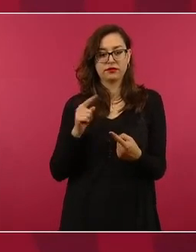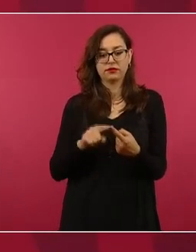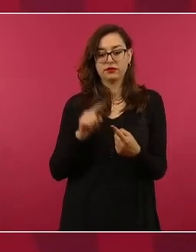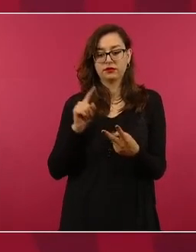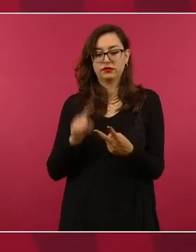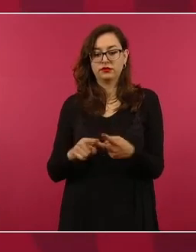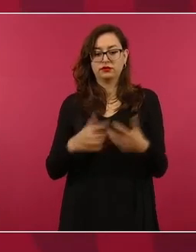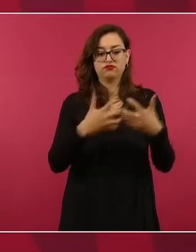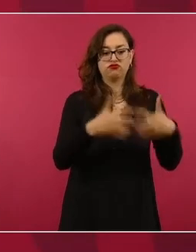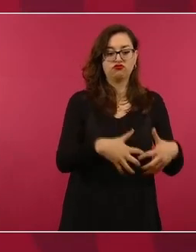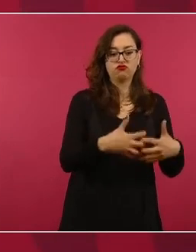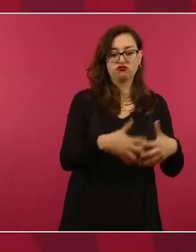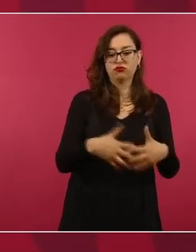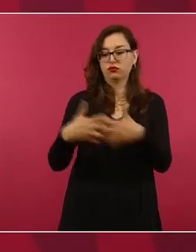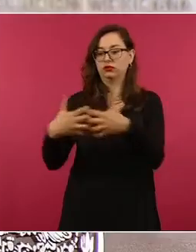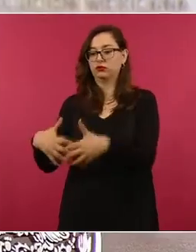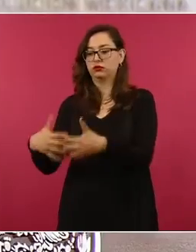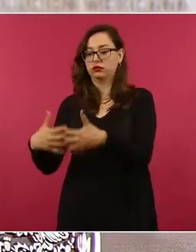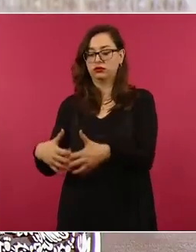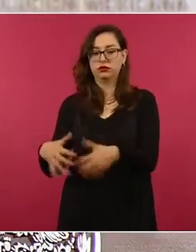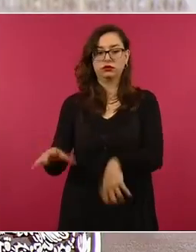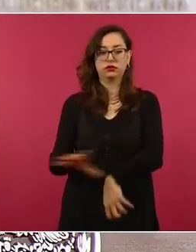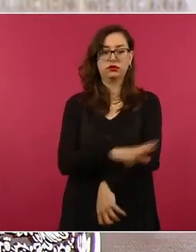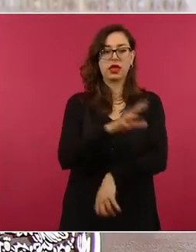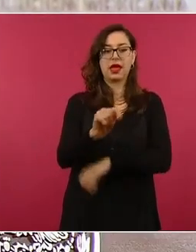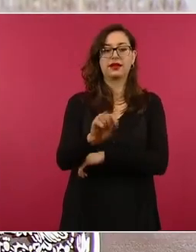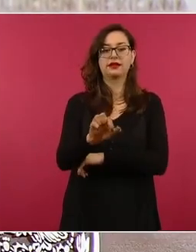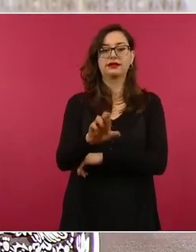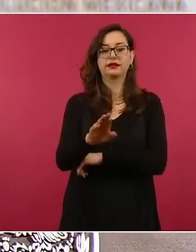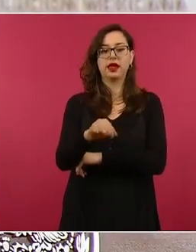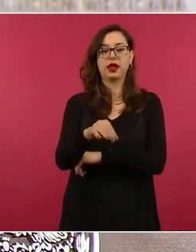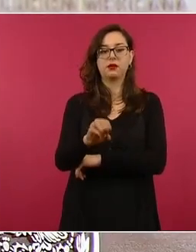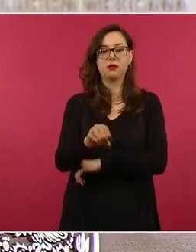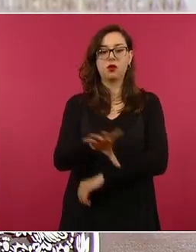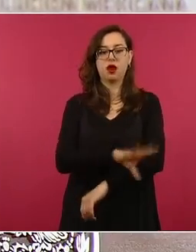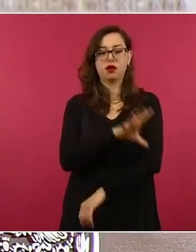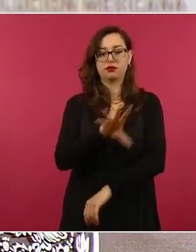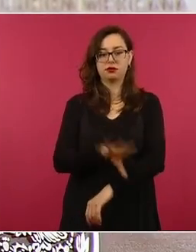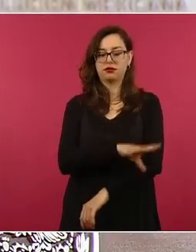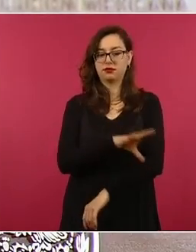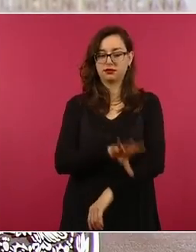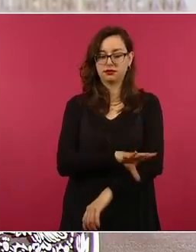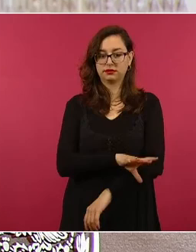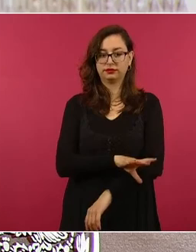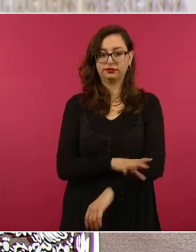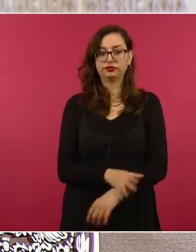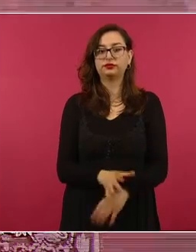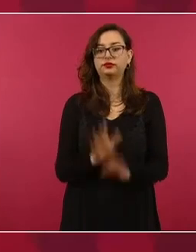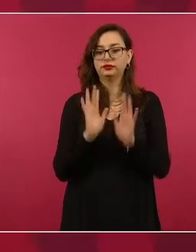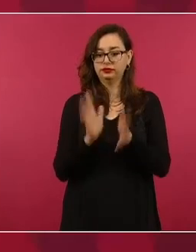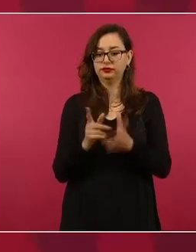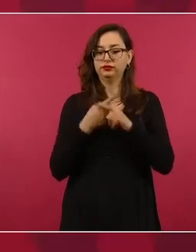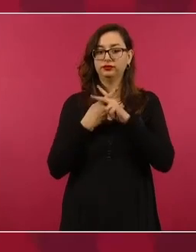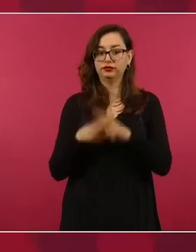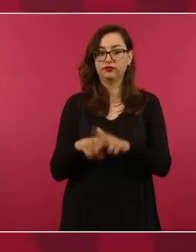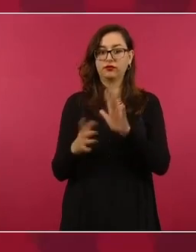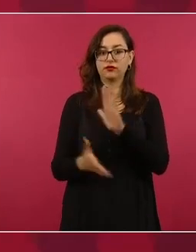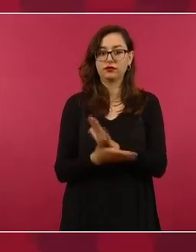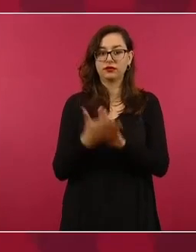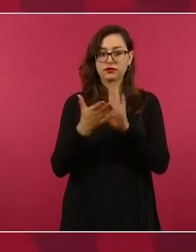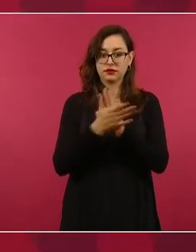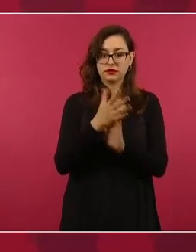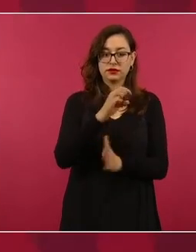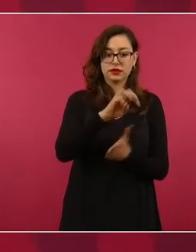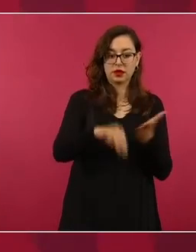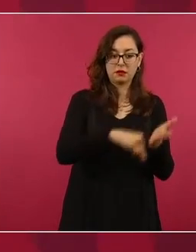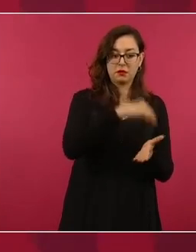plantas termoeléctricas que ya iniciamos, ya estamos construyendo, una en Mérida y otra en